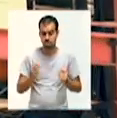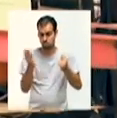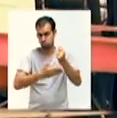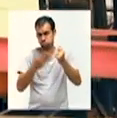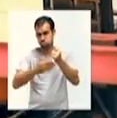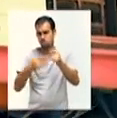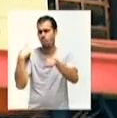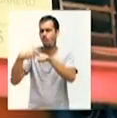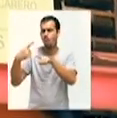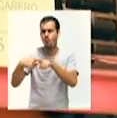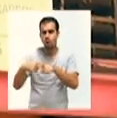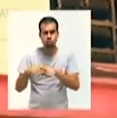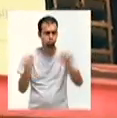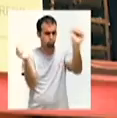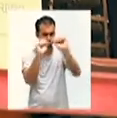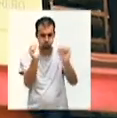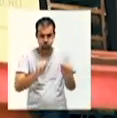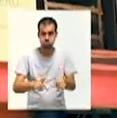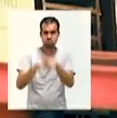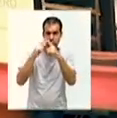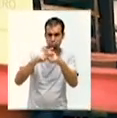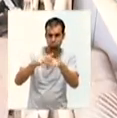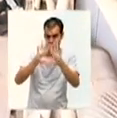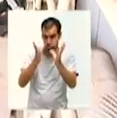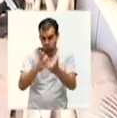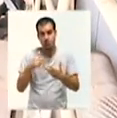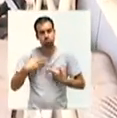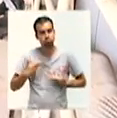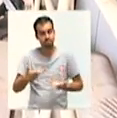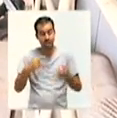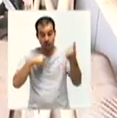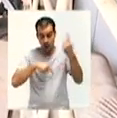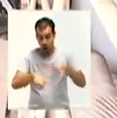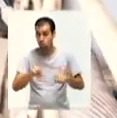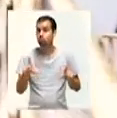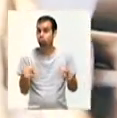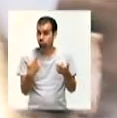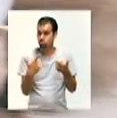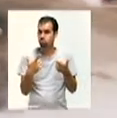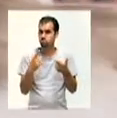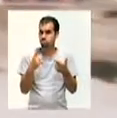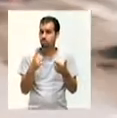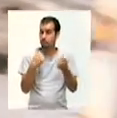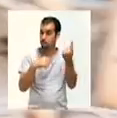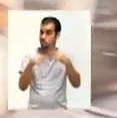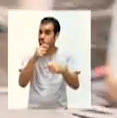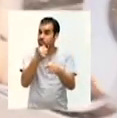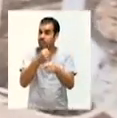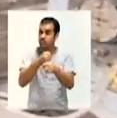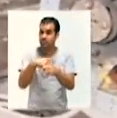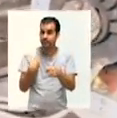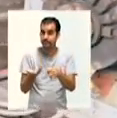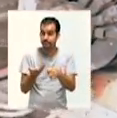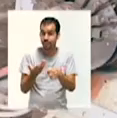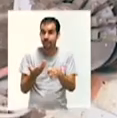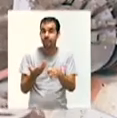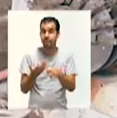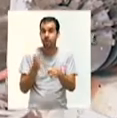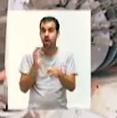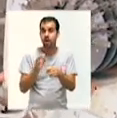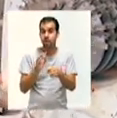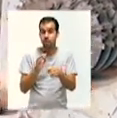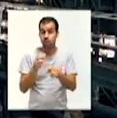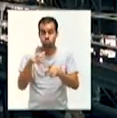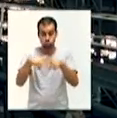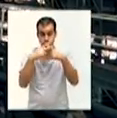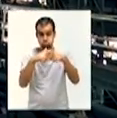en la norma técnica 52, que fue la limpieza, el ingenio, el desarme. Y ahora estamos cumpliendo una de las mayores tareas, que es la